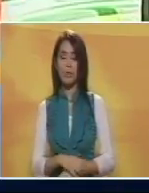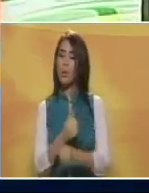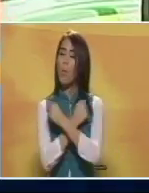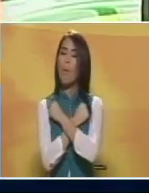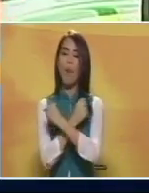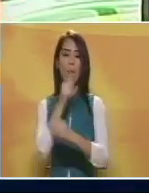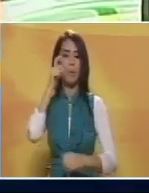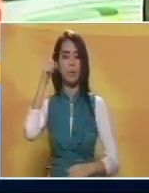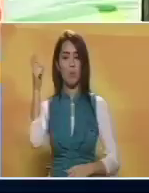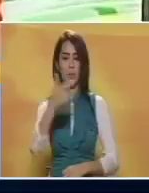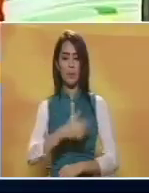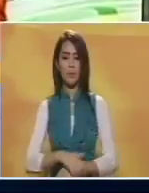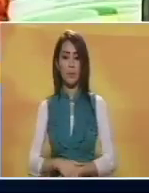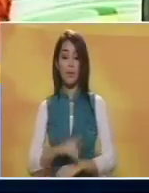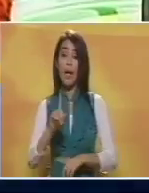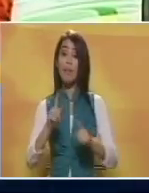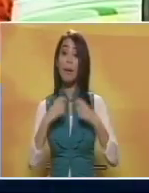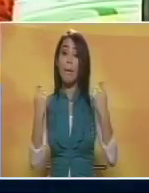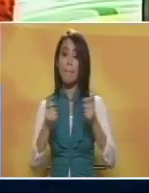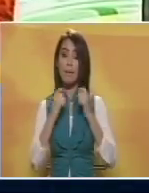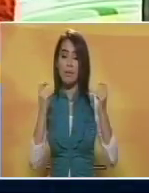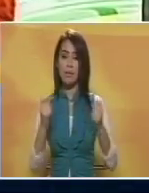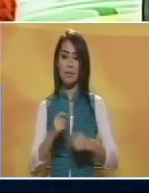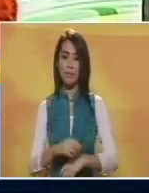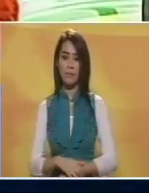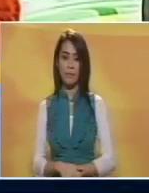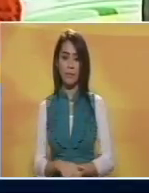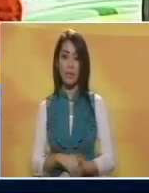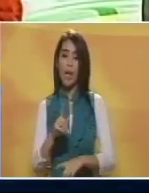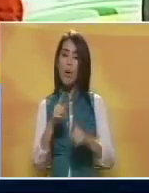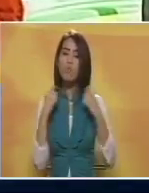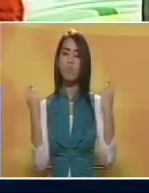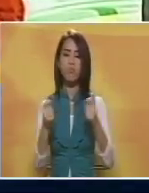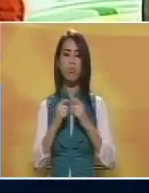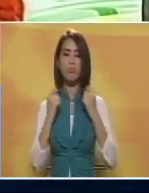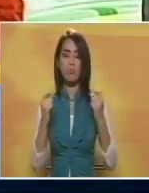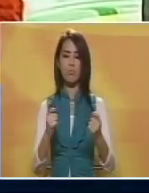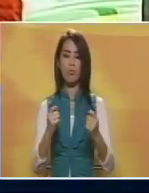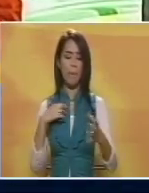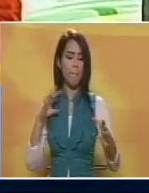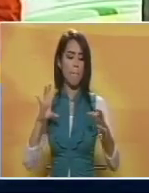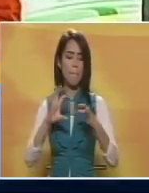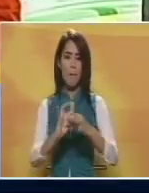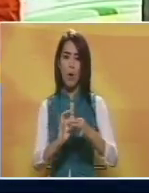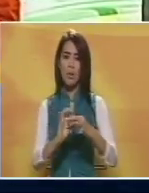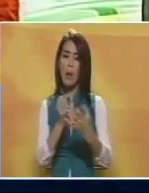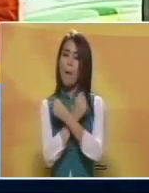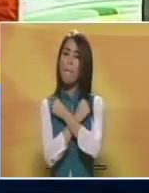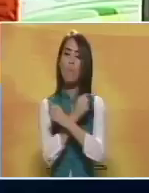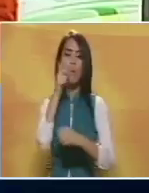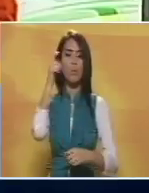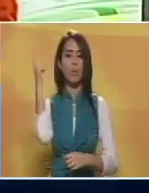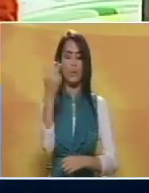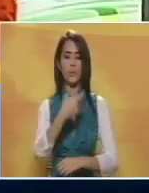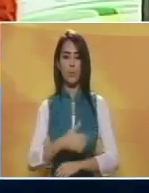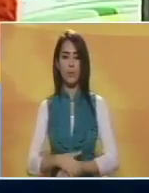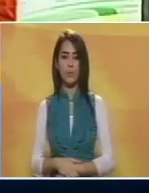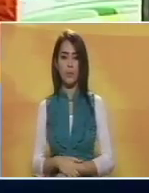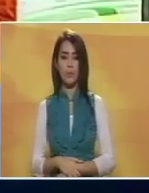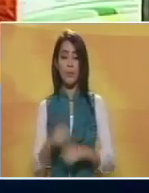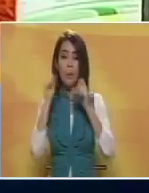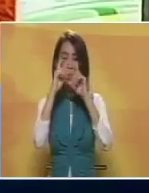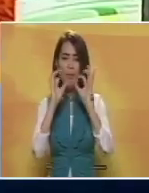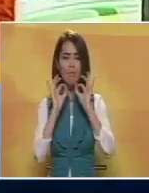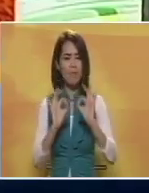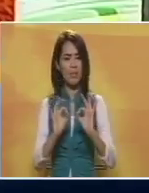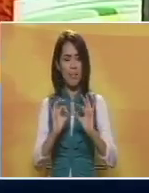amor del pueblo. Esta campaña es una campaña para unir el amor del pueblo, para despertar el